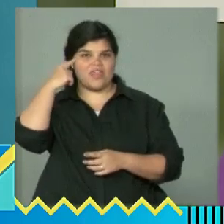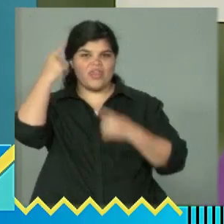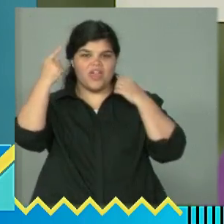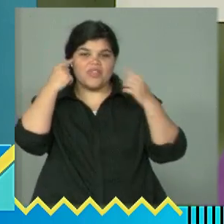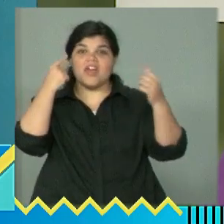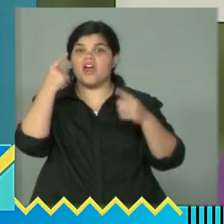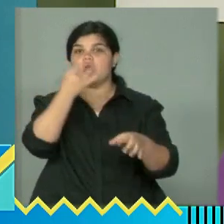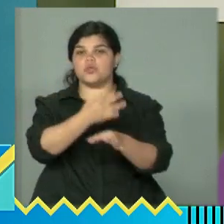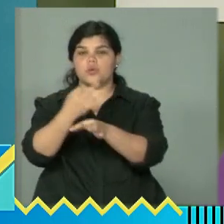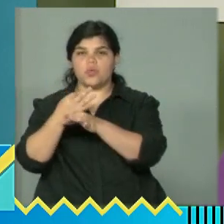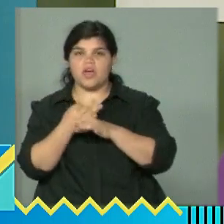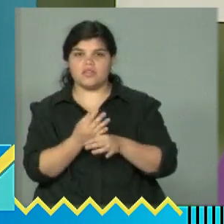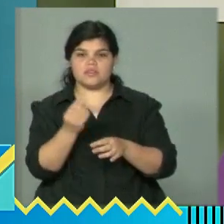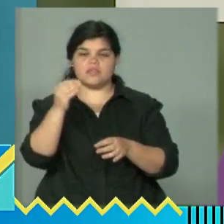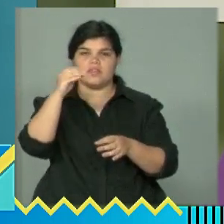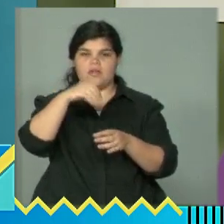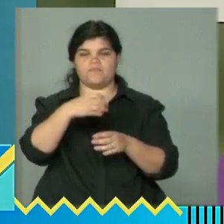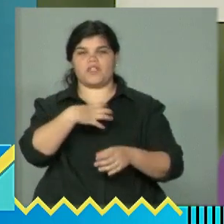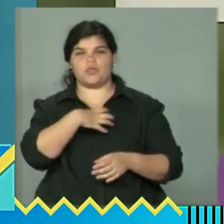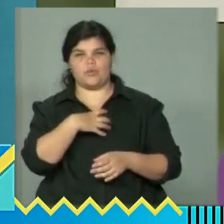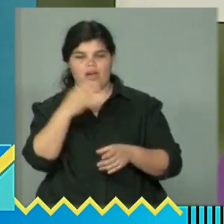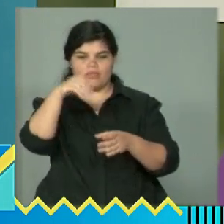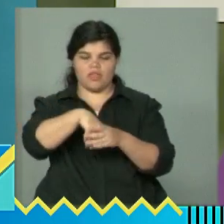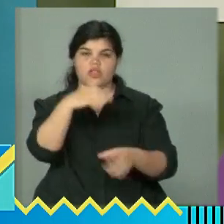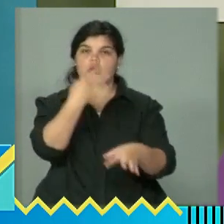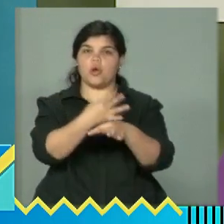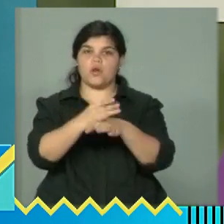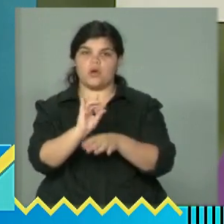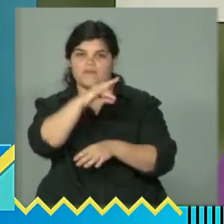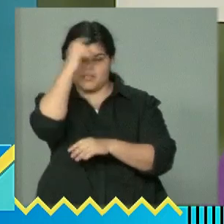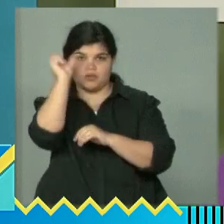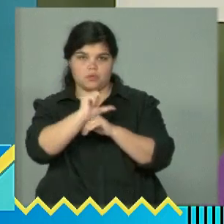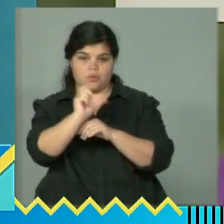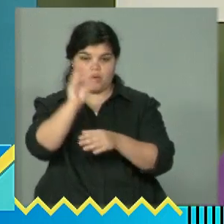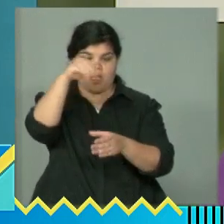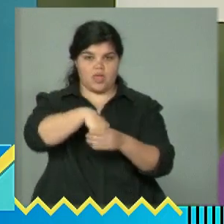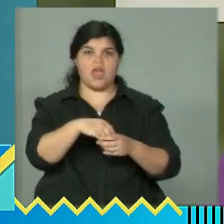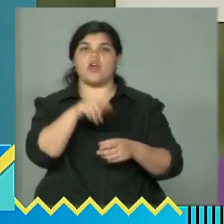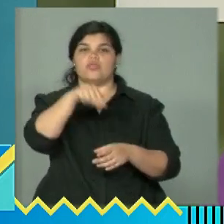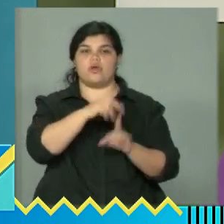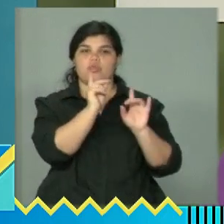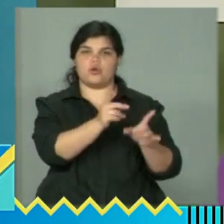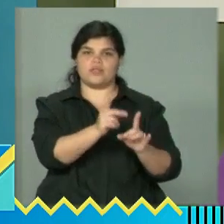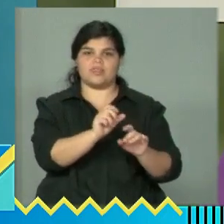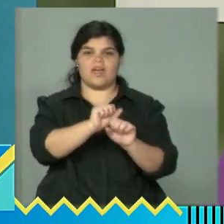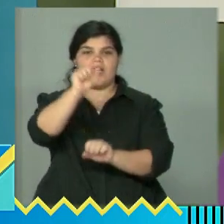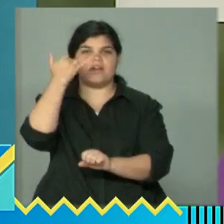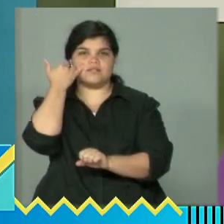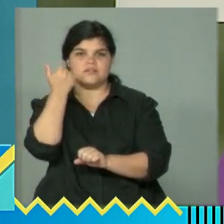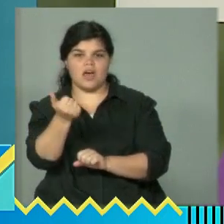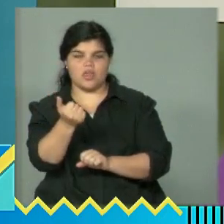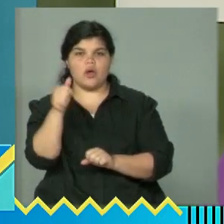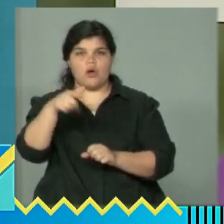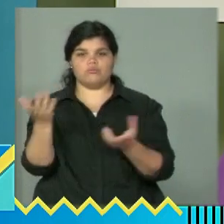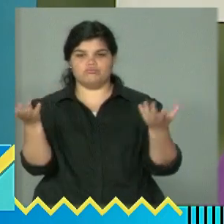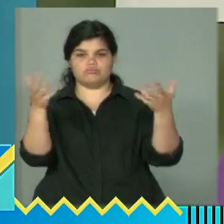las escuelas de la Universidad Nacional de Cuyo, que se juntaron, que se reunieron con docentes, con egresados de la universidad, para plantear soluciones